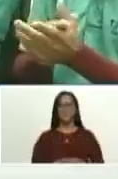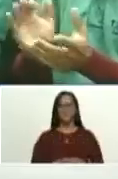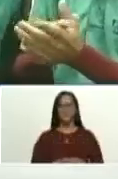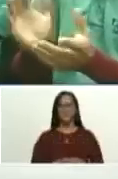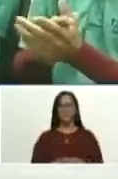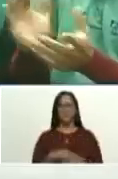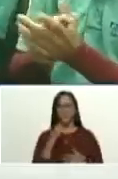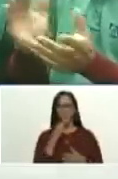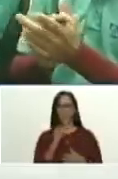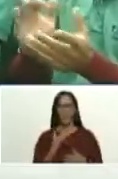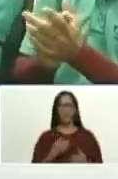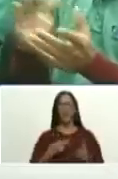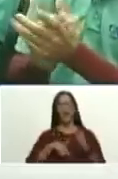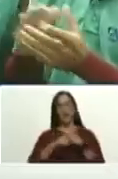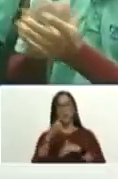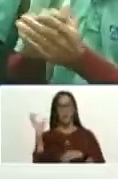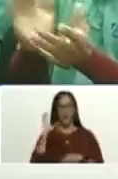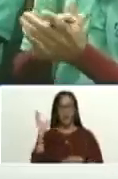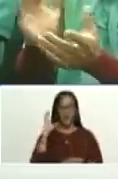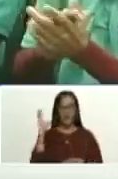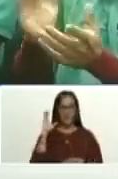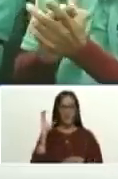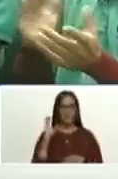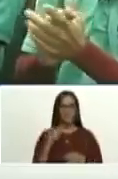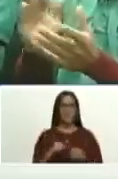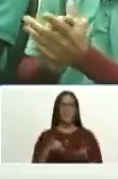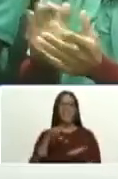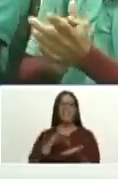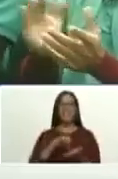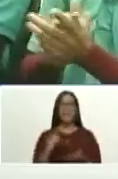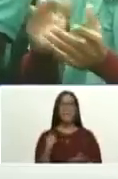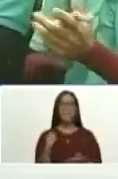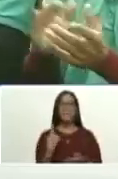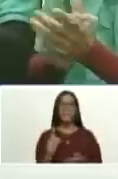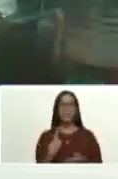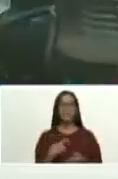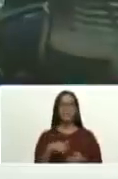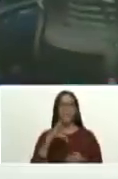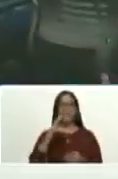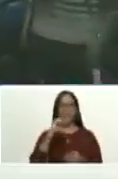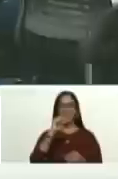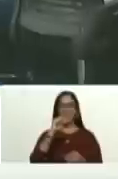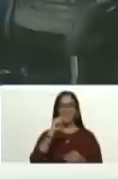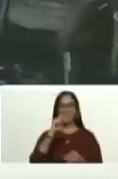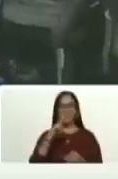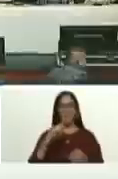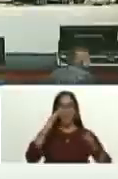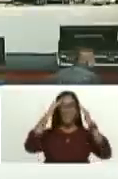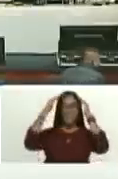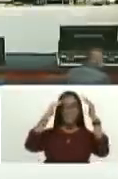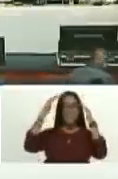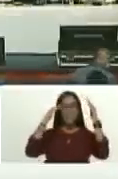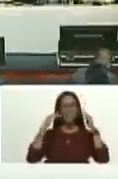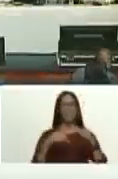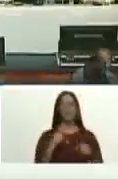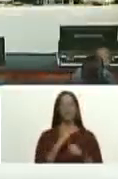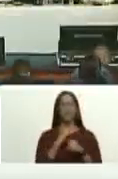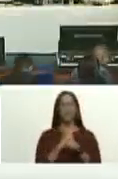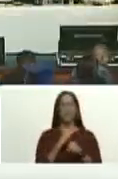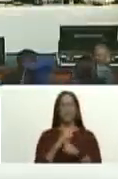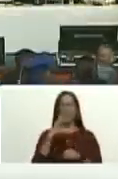Bueno, y ahora nos vamos a Caracas, en la sede principal de la CAN-TV. Mi saludo a los trabajadores de la CAN-TV.